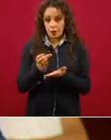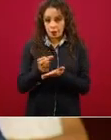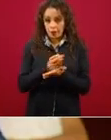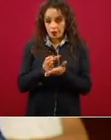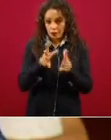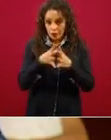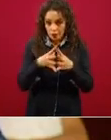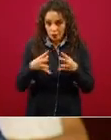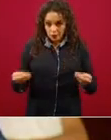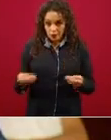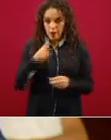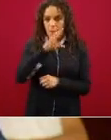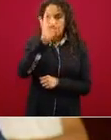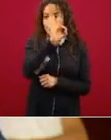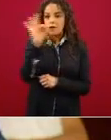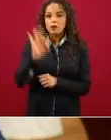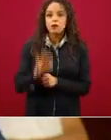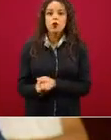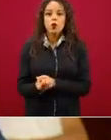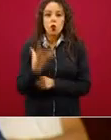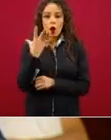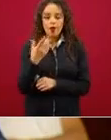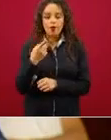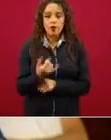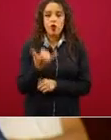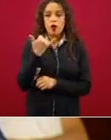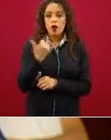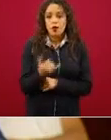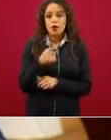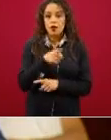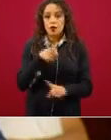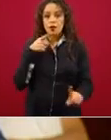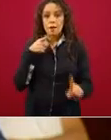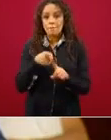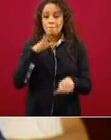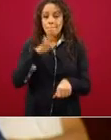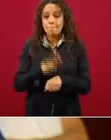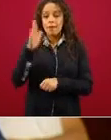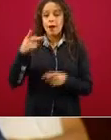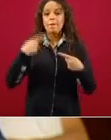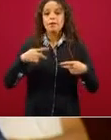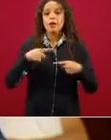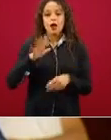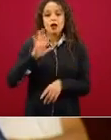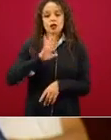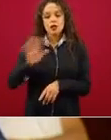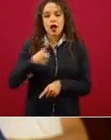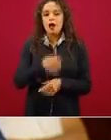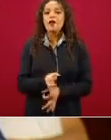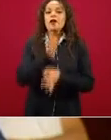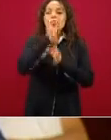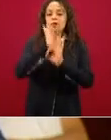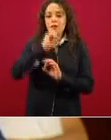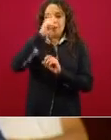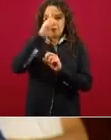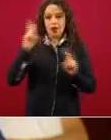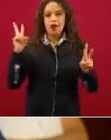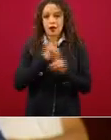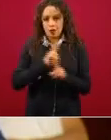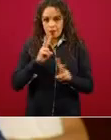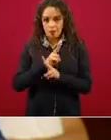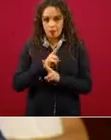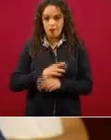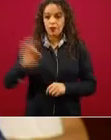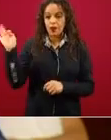porcentajes, particularmente los que han sido entubados, y también la curva de Chiapas, si es que se